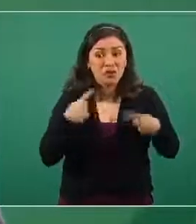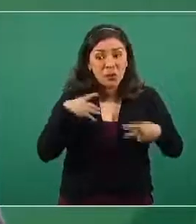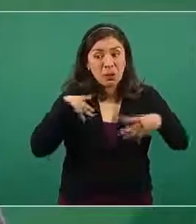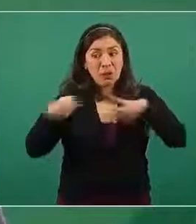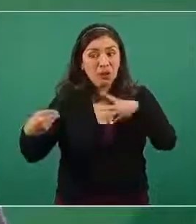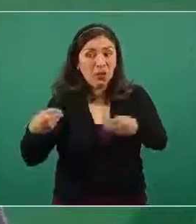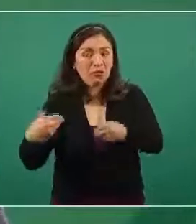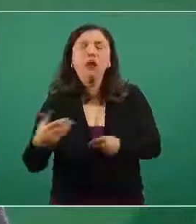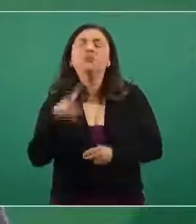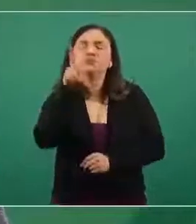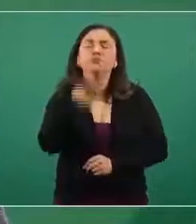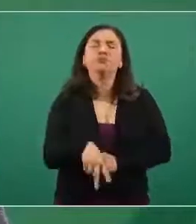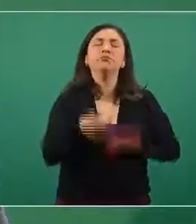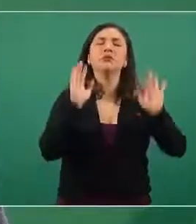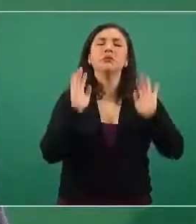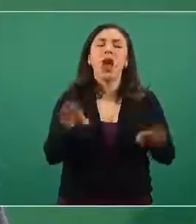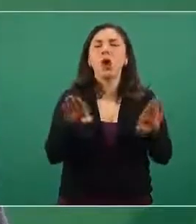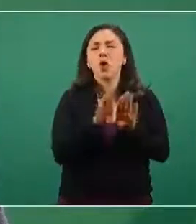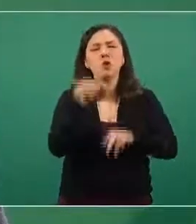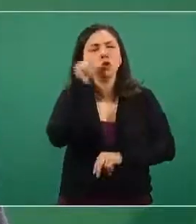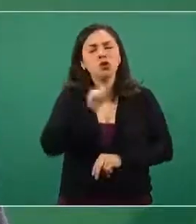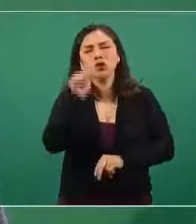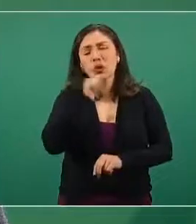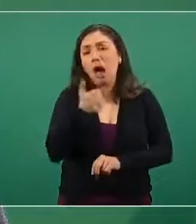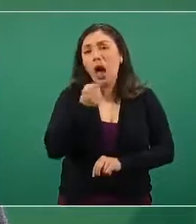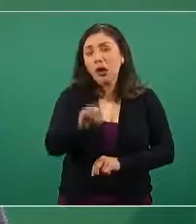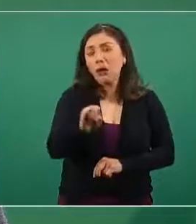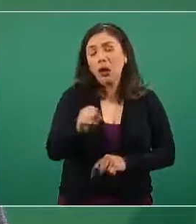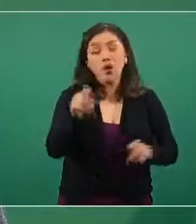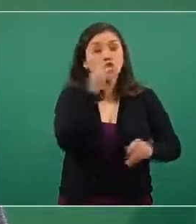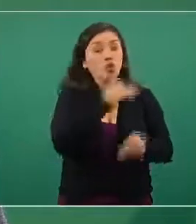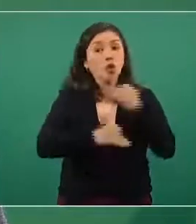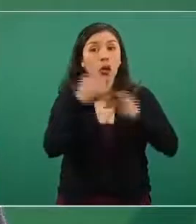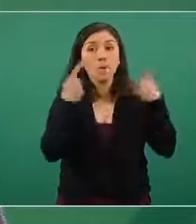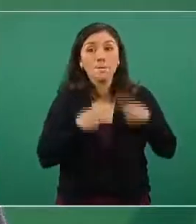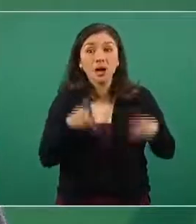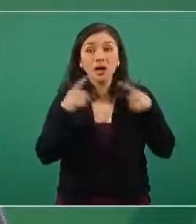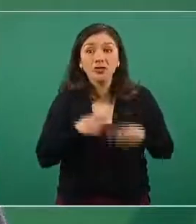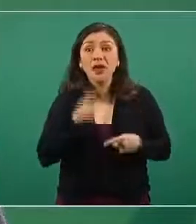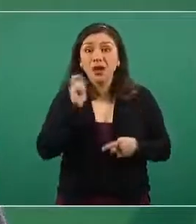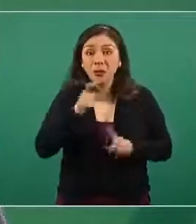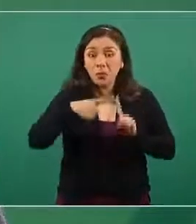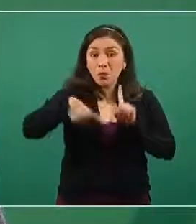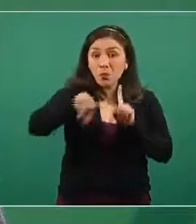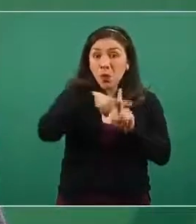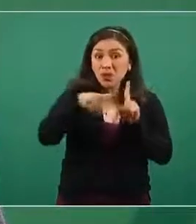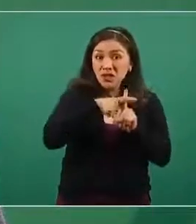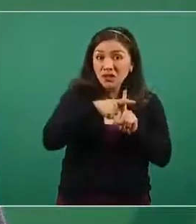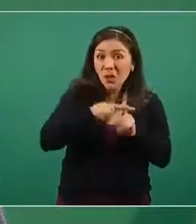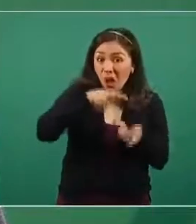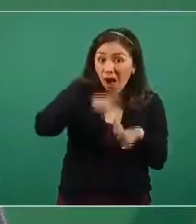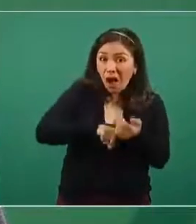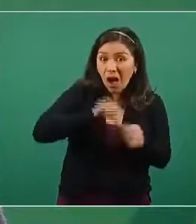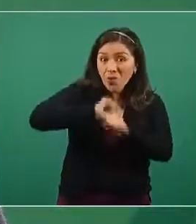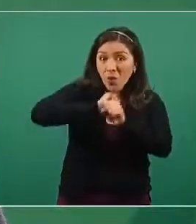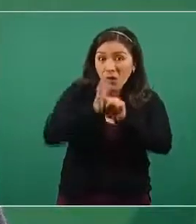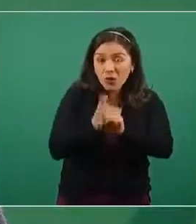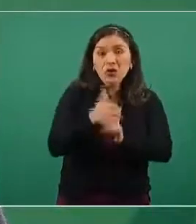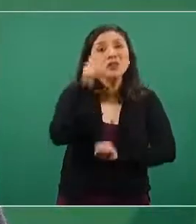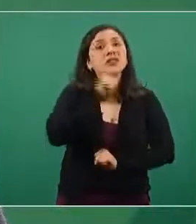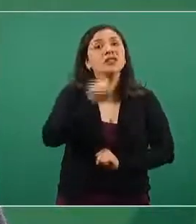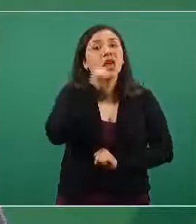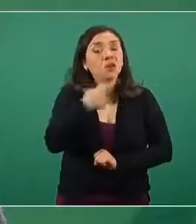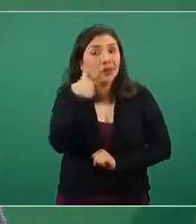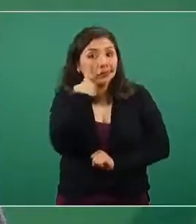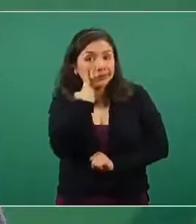como se hace en estos casos para todas las personas que en su momento salen positivas a COVID-19, va de la mano